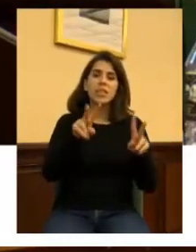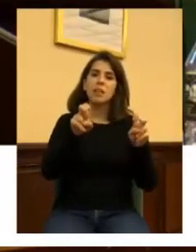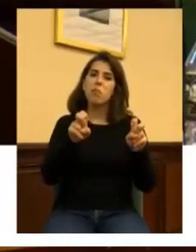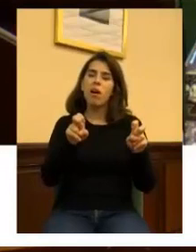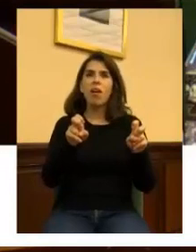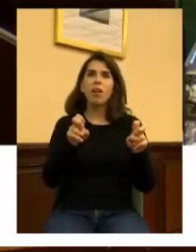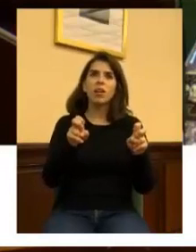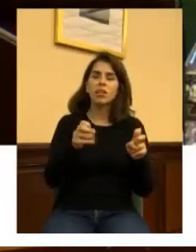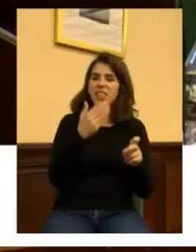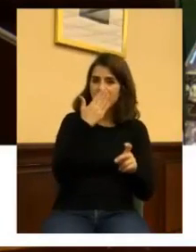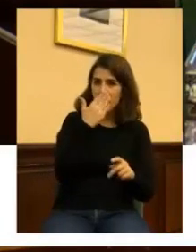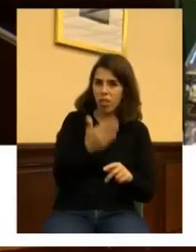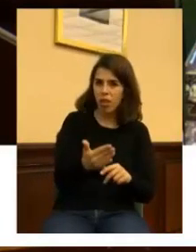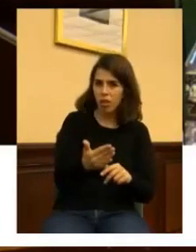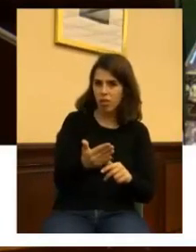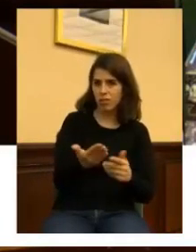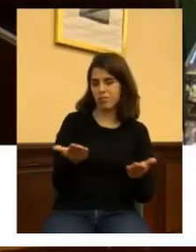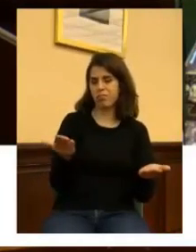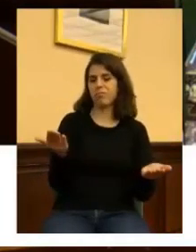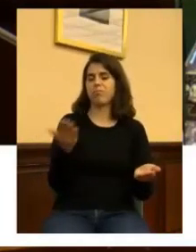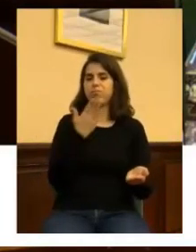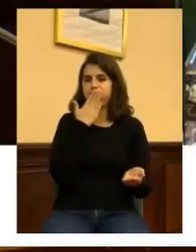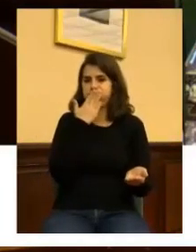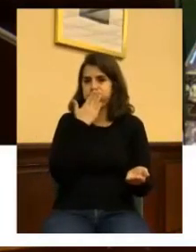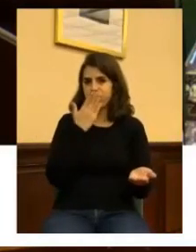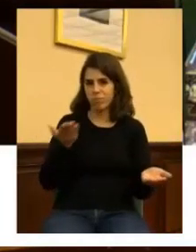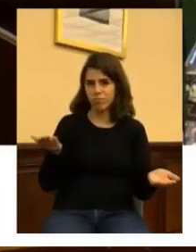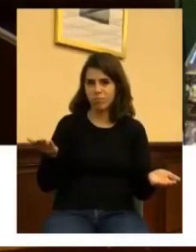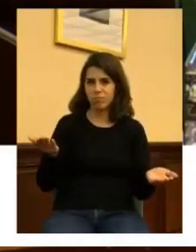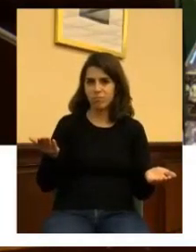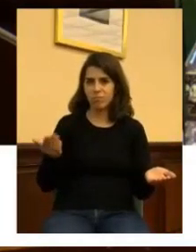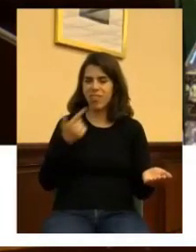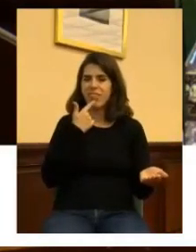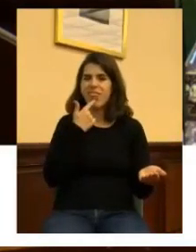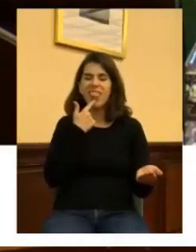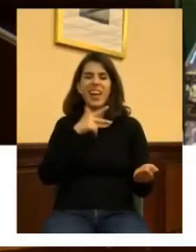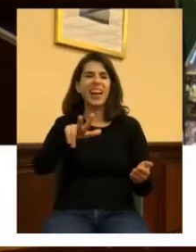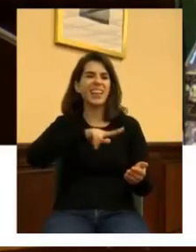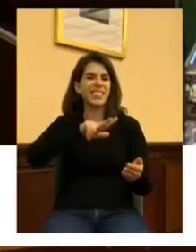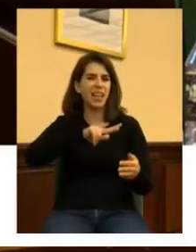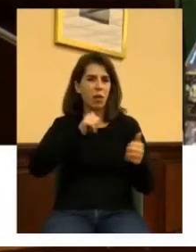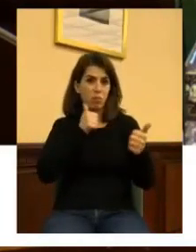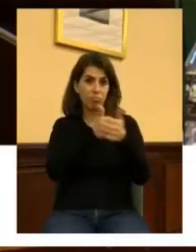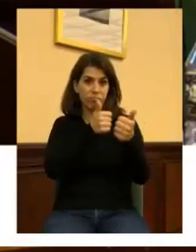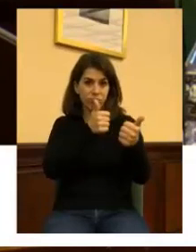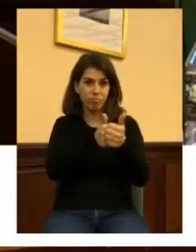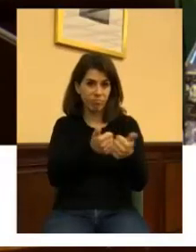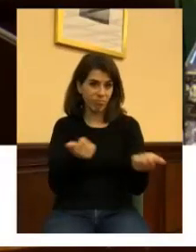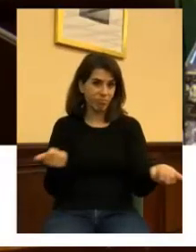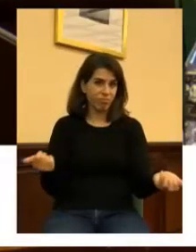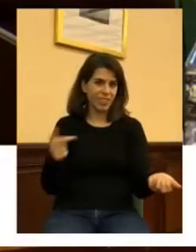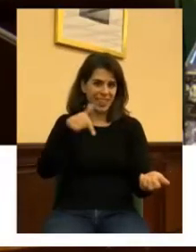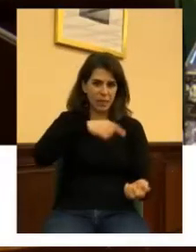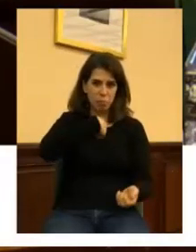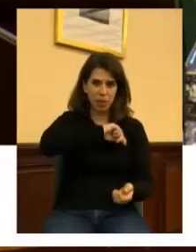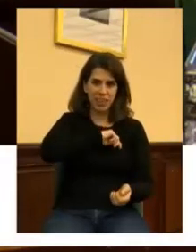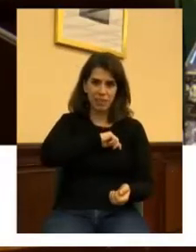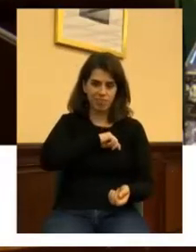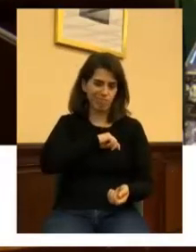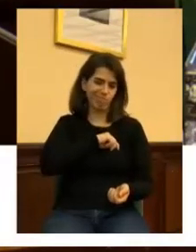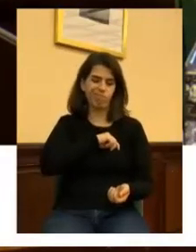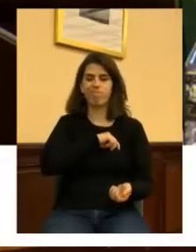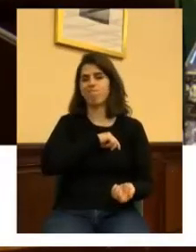toda sinceridad, irrisoria, decir que se persigue el castellano en España.